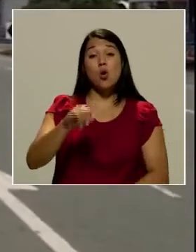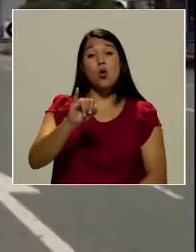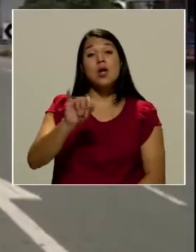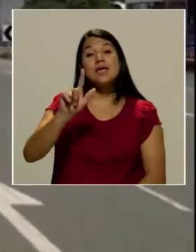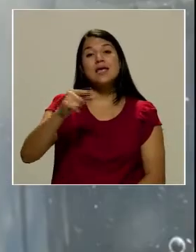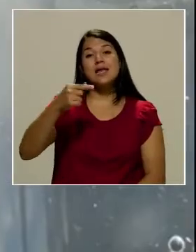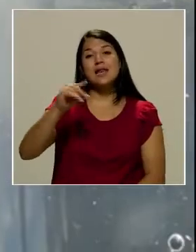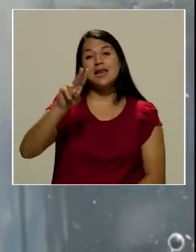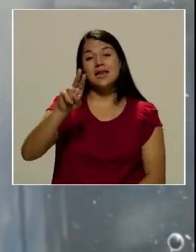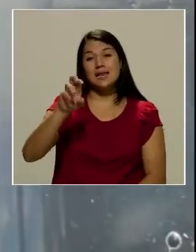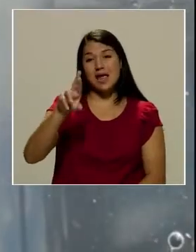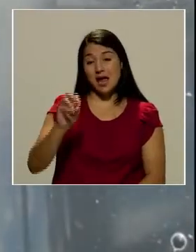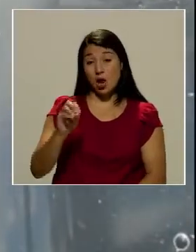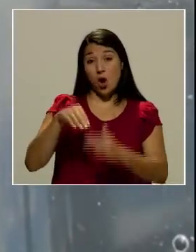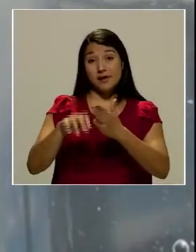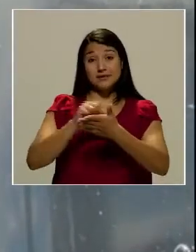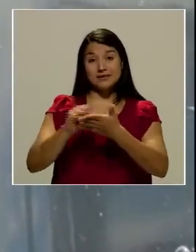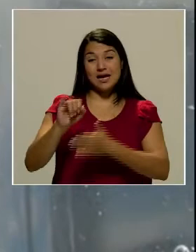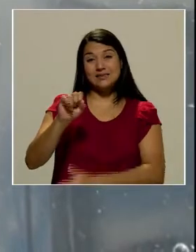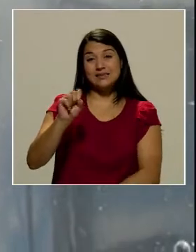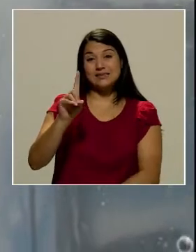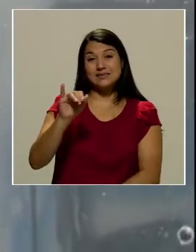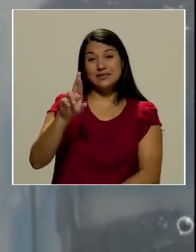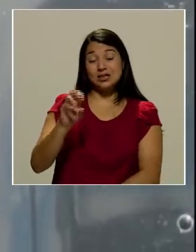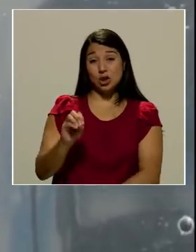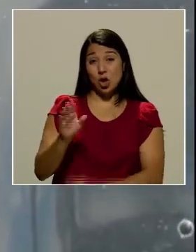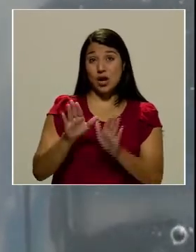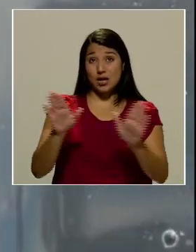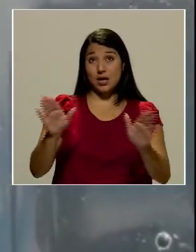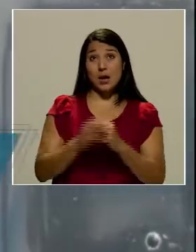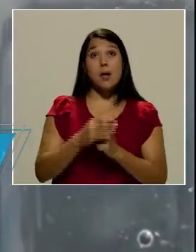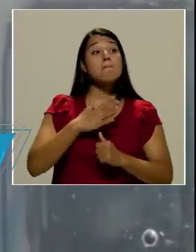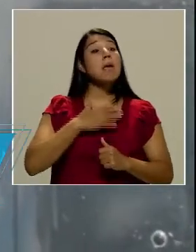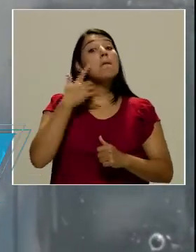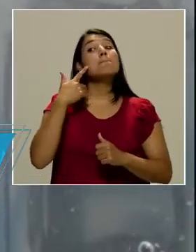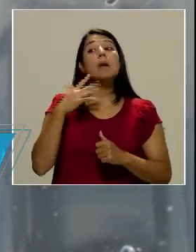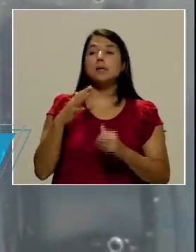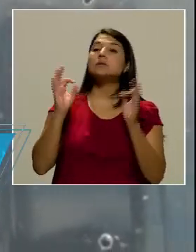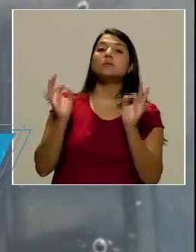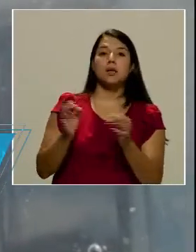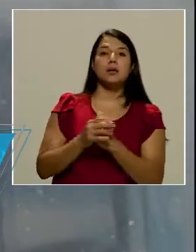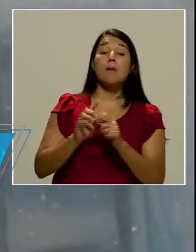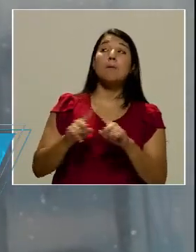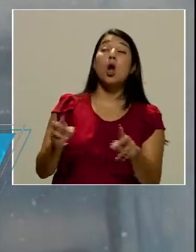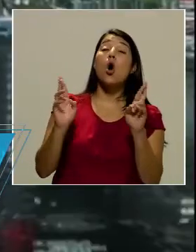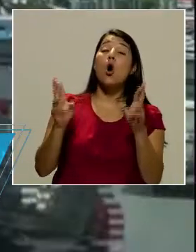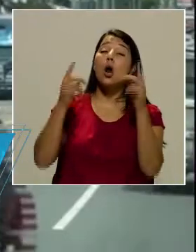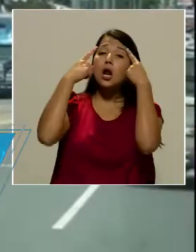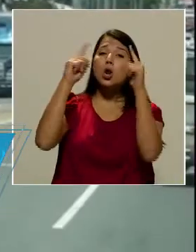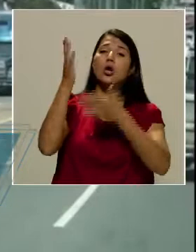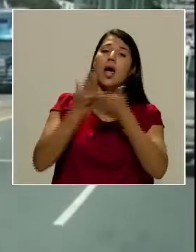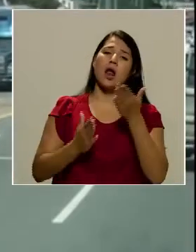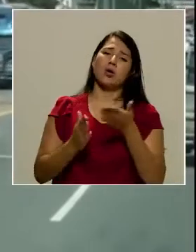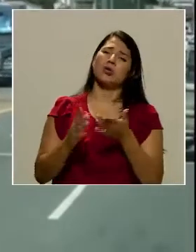del General. Me parece bueno lo que están haciendo, pero que en verdad logremos algo, que no sea solo